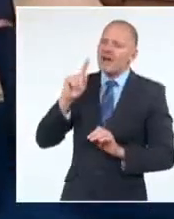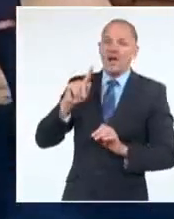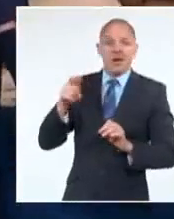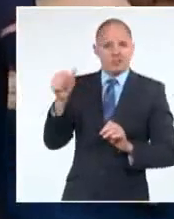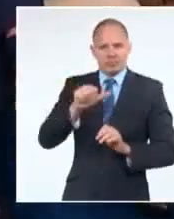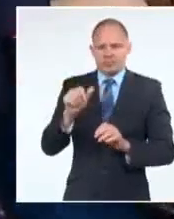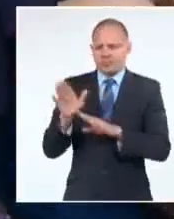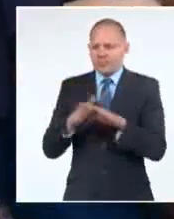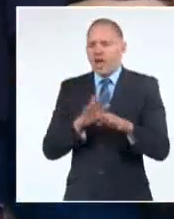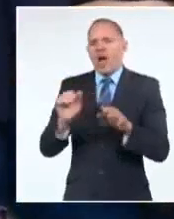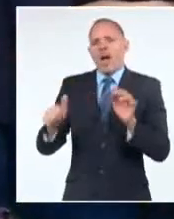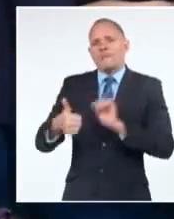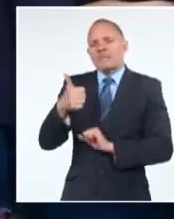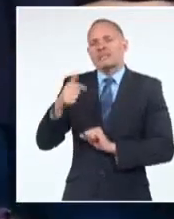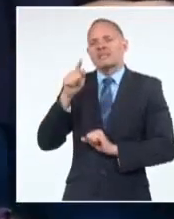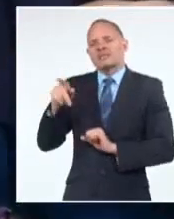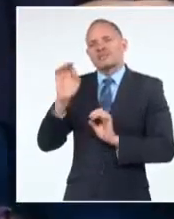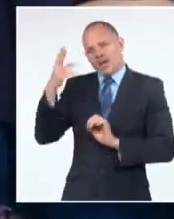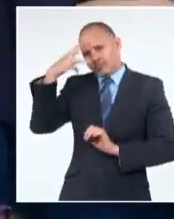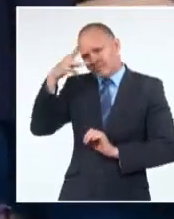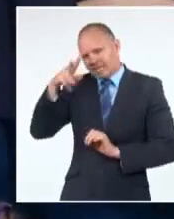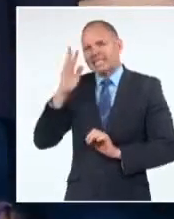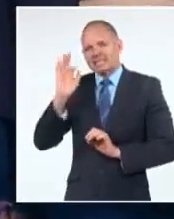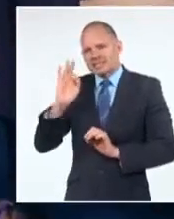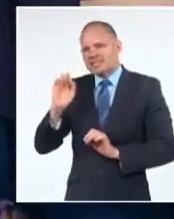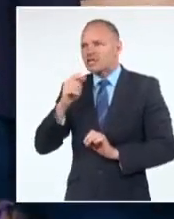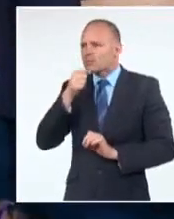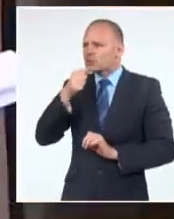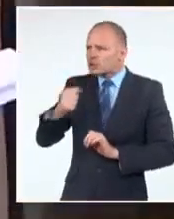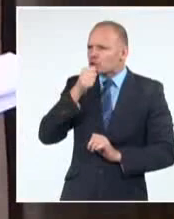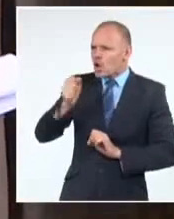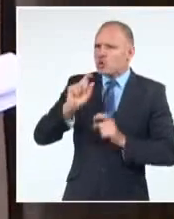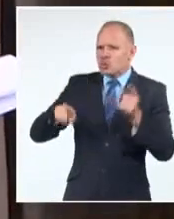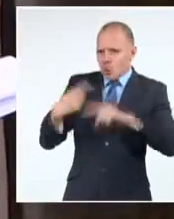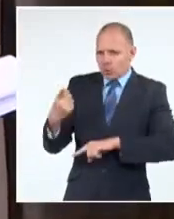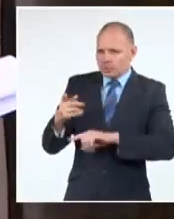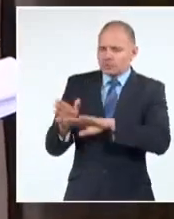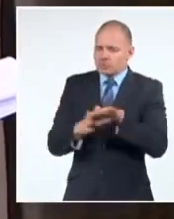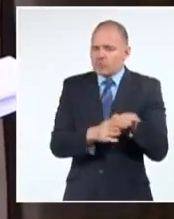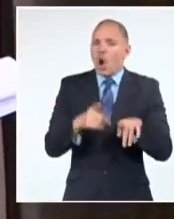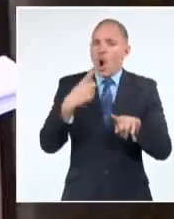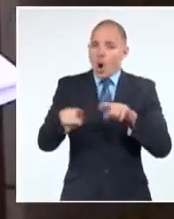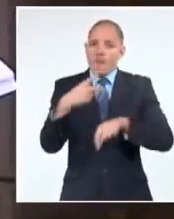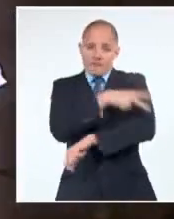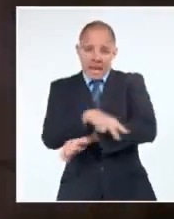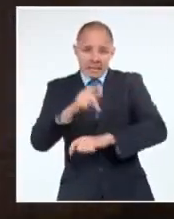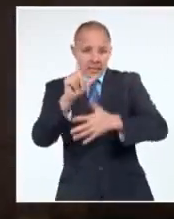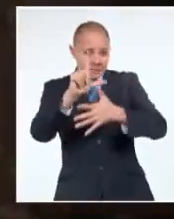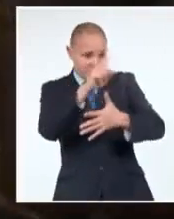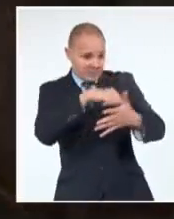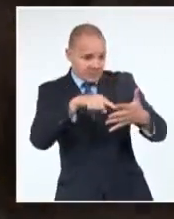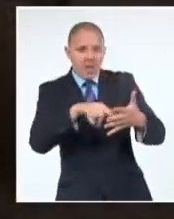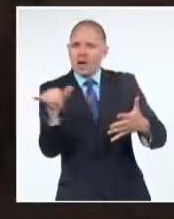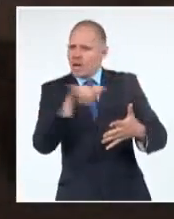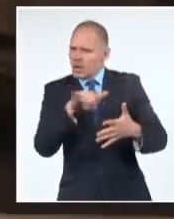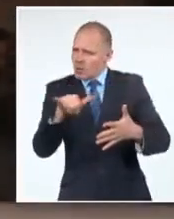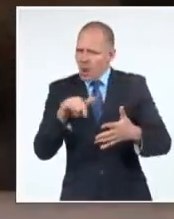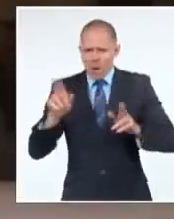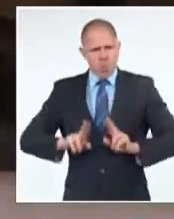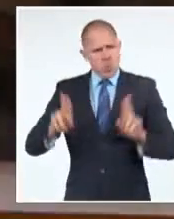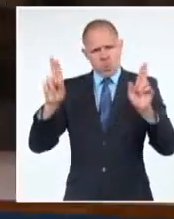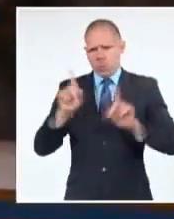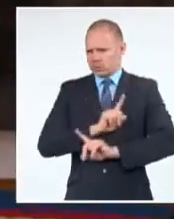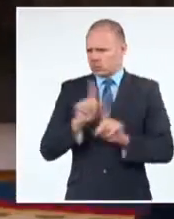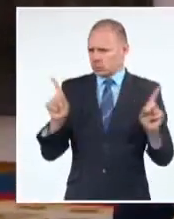la pandemia de COVID-19. A la voz de López Obrador se suma la de otros líderes latinoamericanos abiertamente opuestos a ese mecanismo